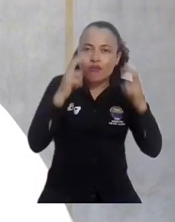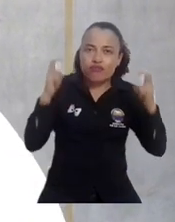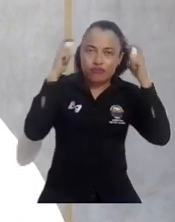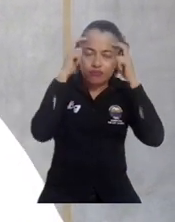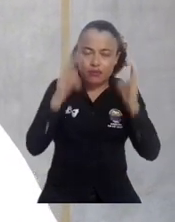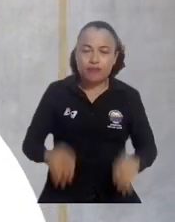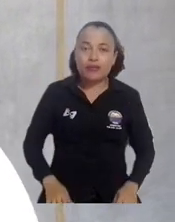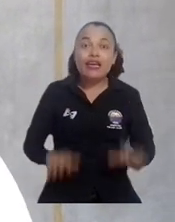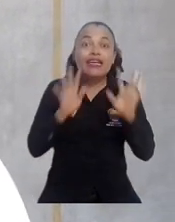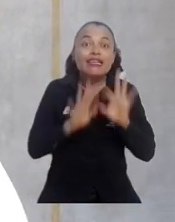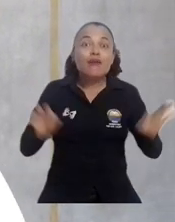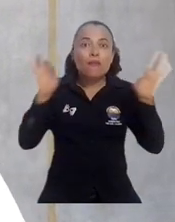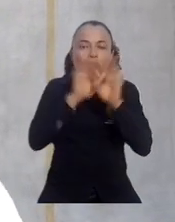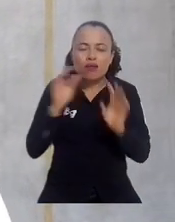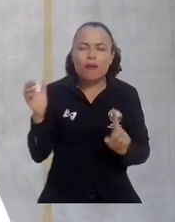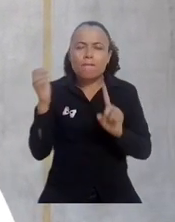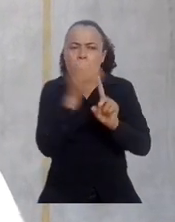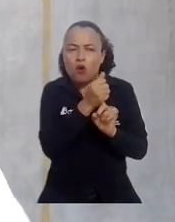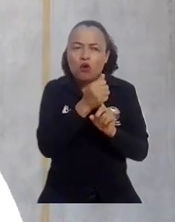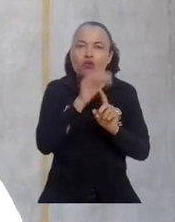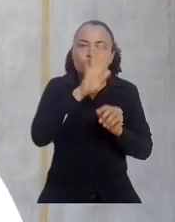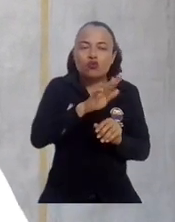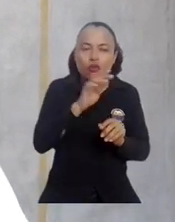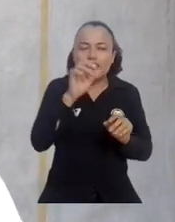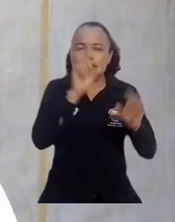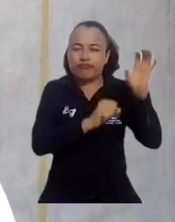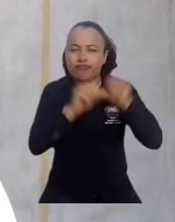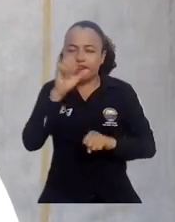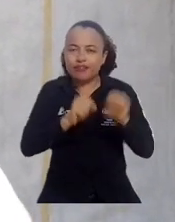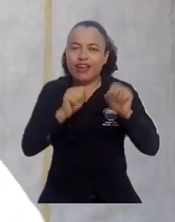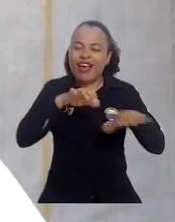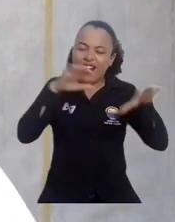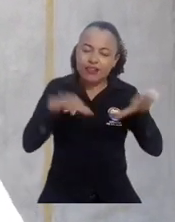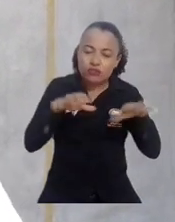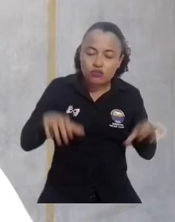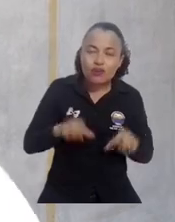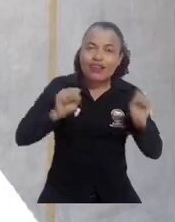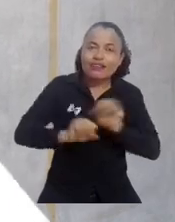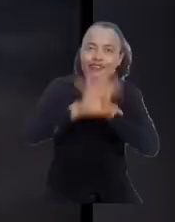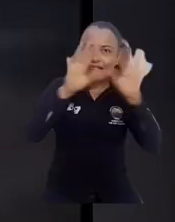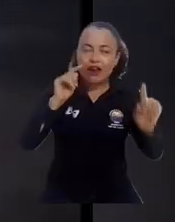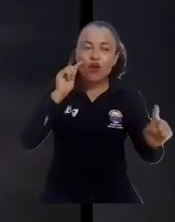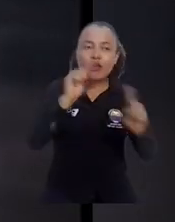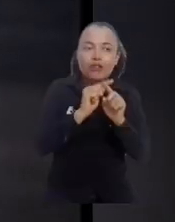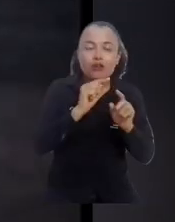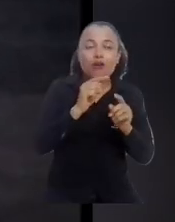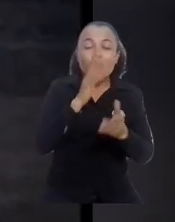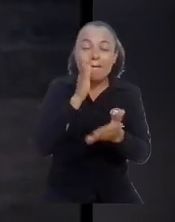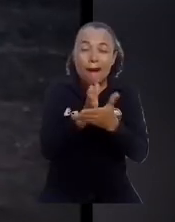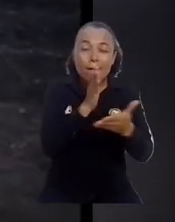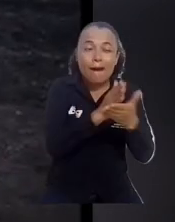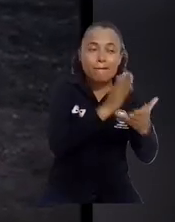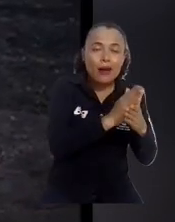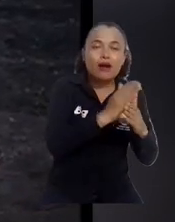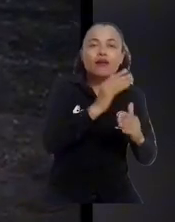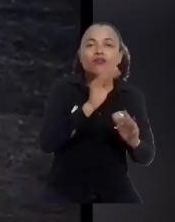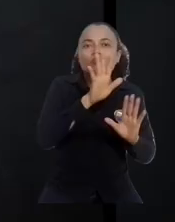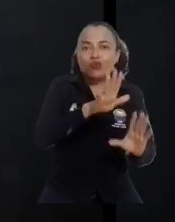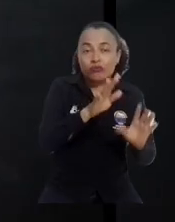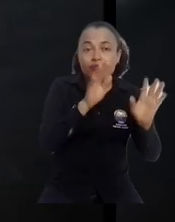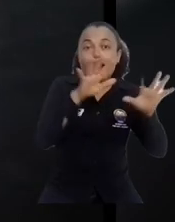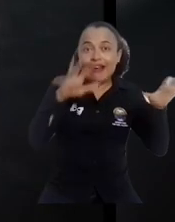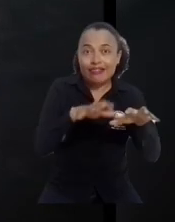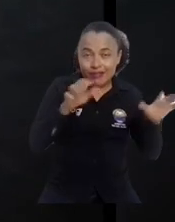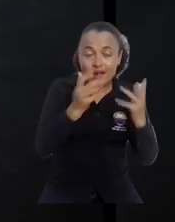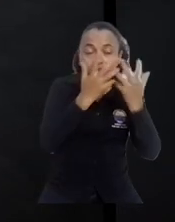temprana acciones claras para mitigar los efectos que esta actividad productiva tan importante puedan atender de